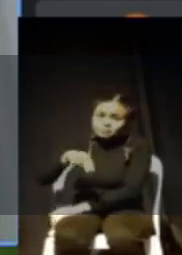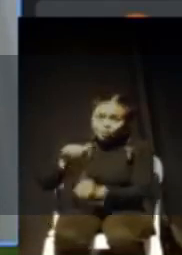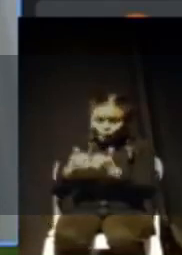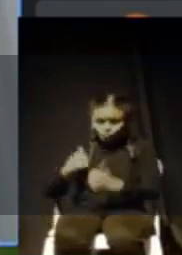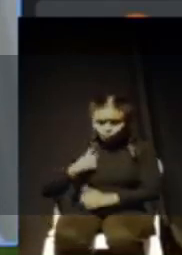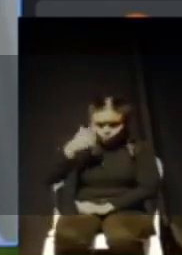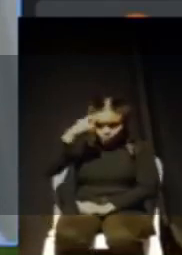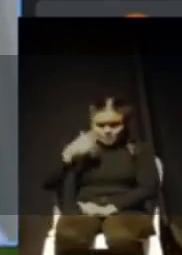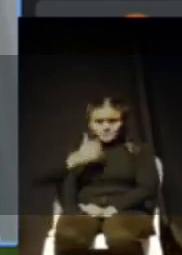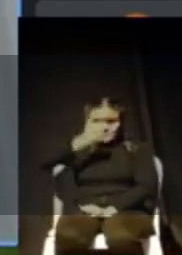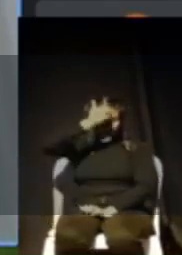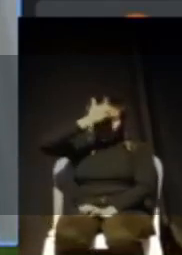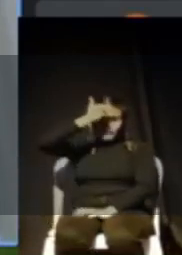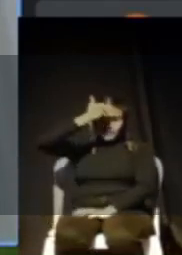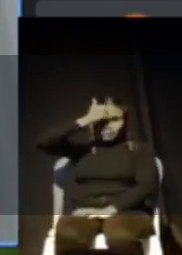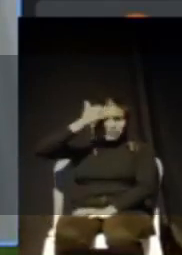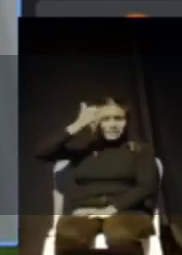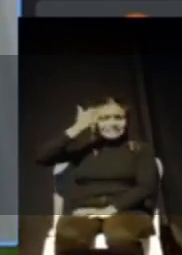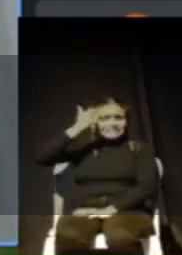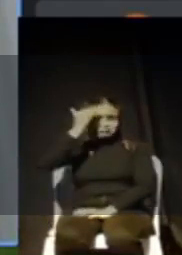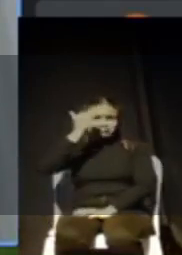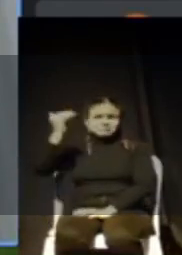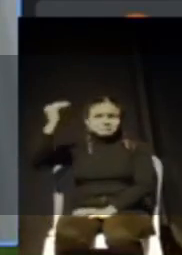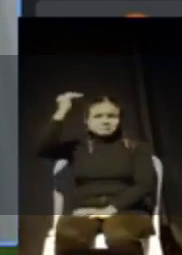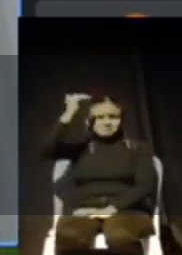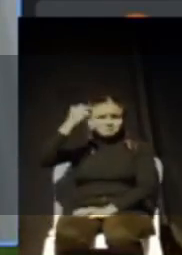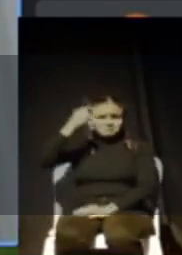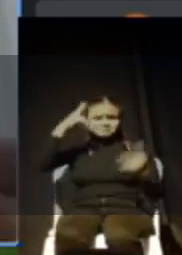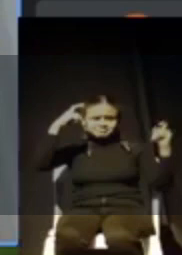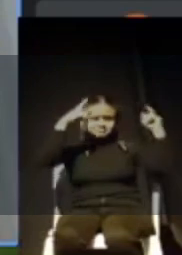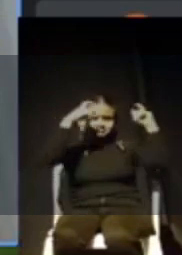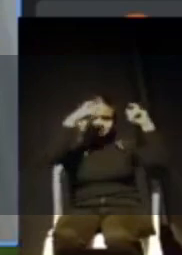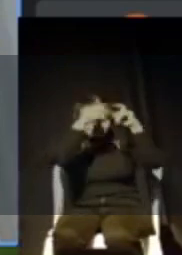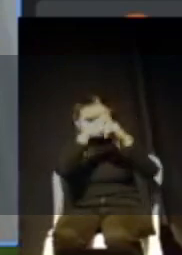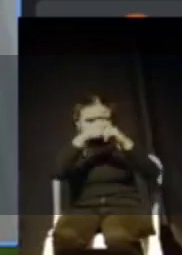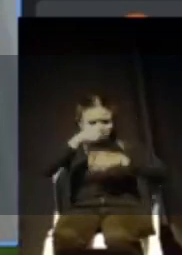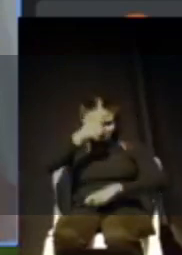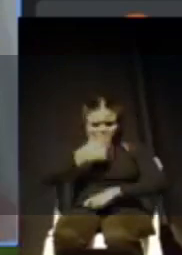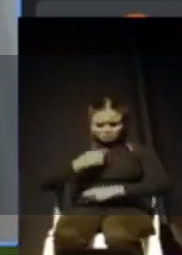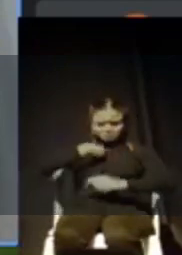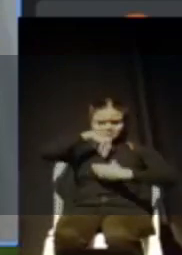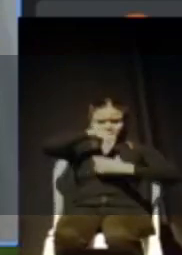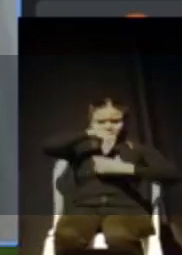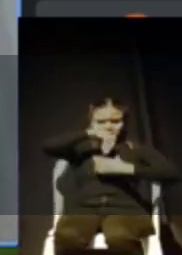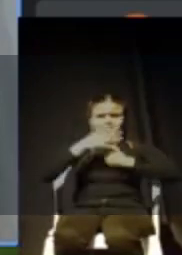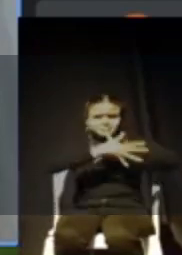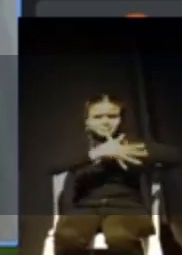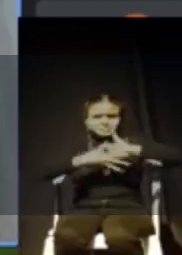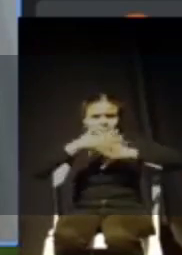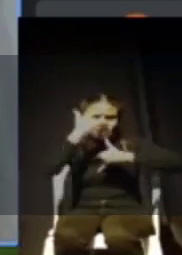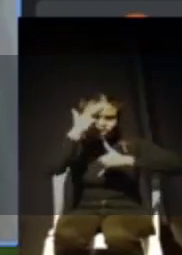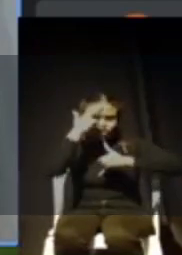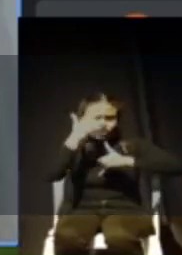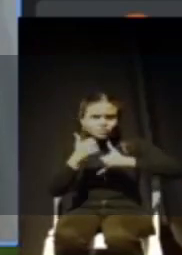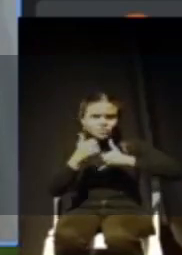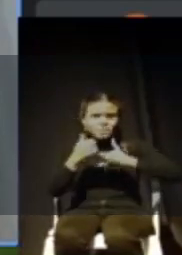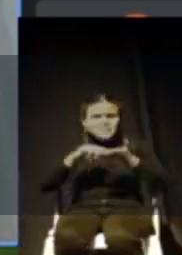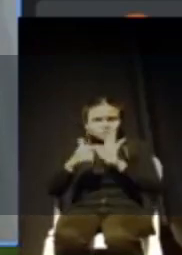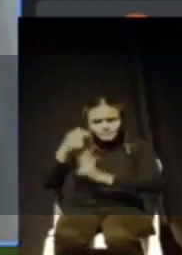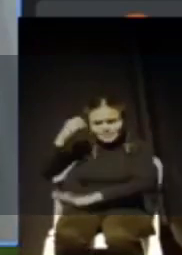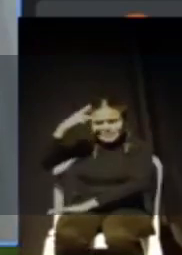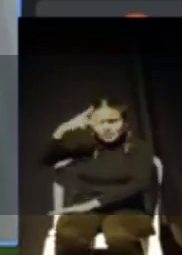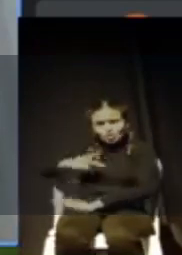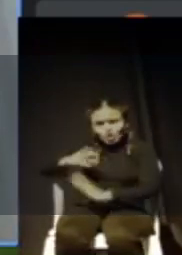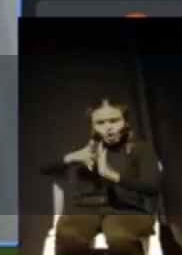persona intelectual, crítica, ciudadano, ¿no? Tampoco incentiva el odio. Sí profundiza en la historia desgarradora que